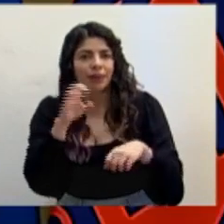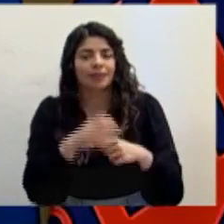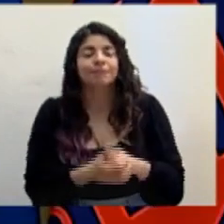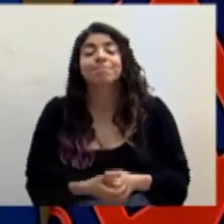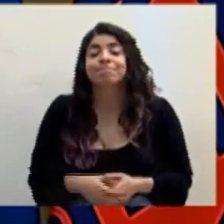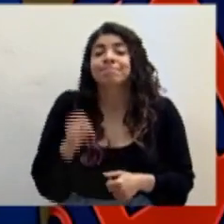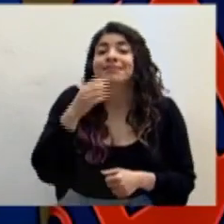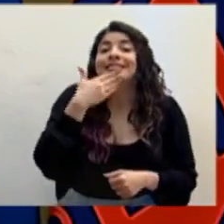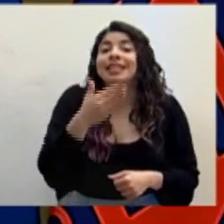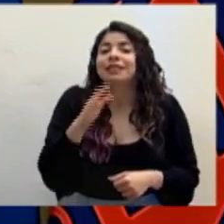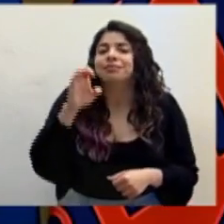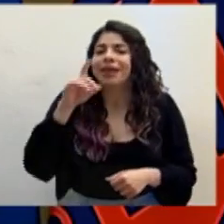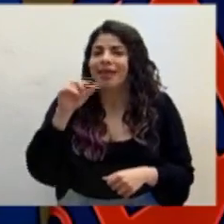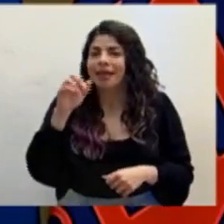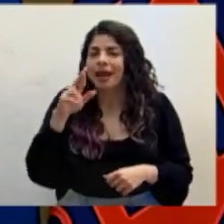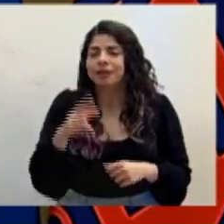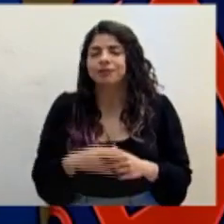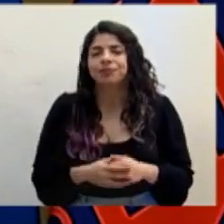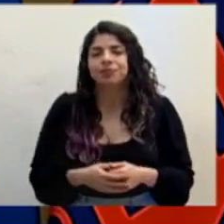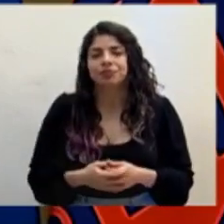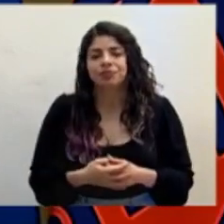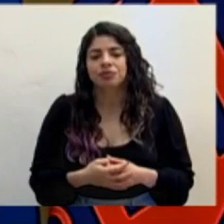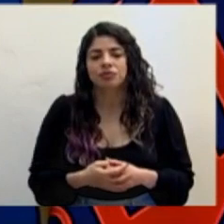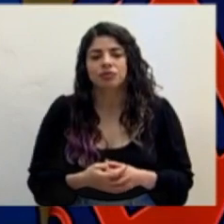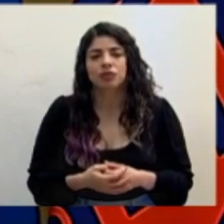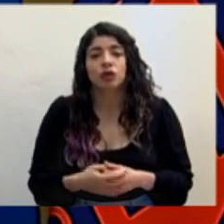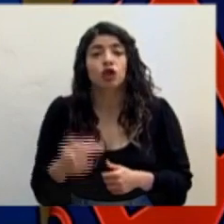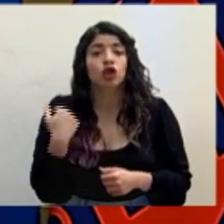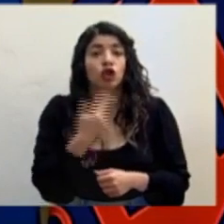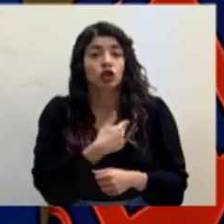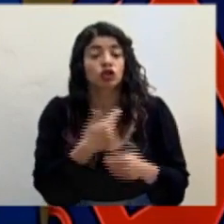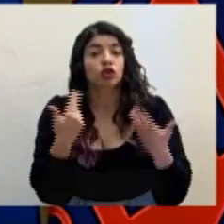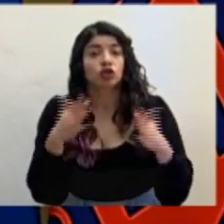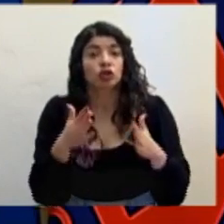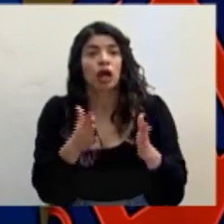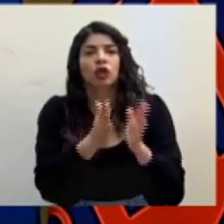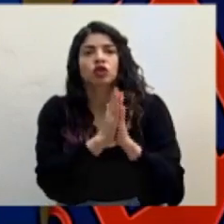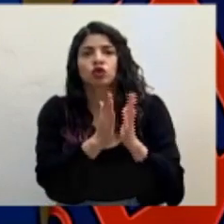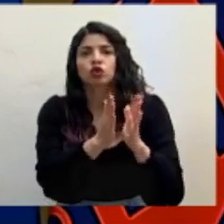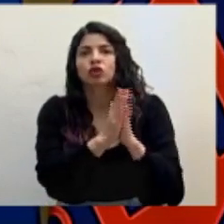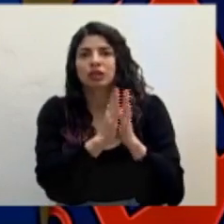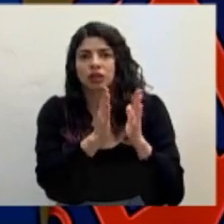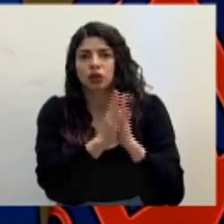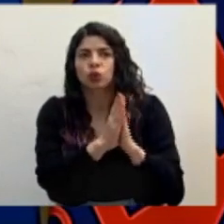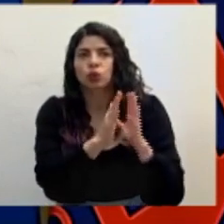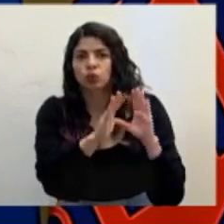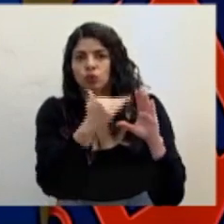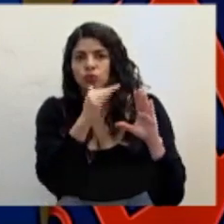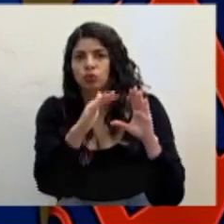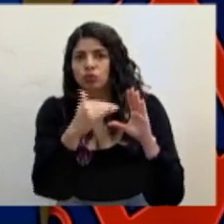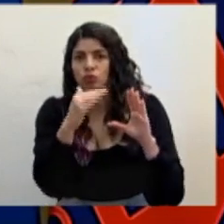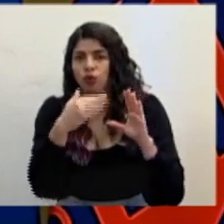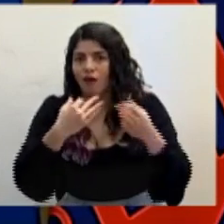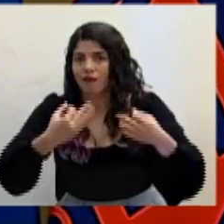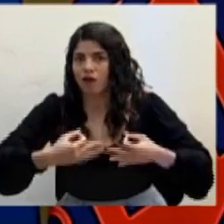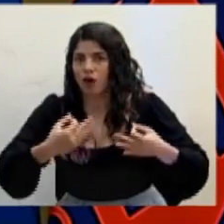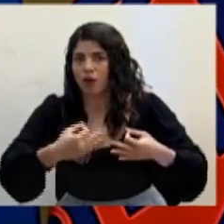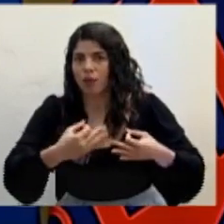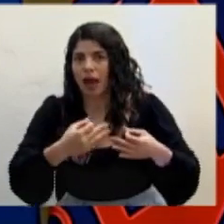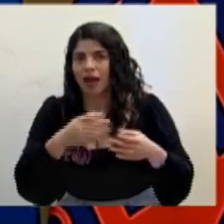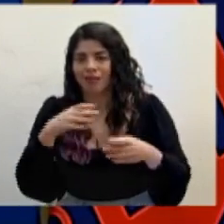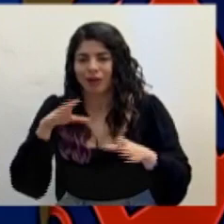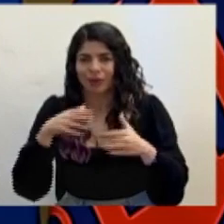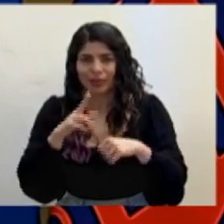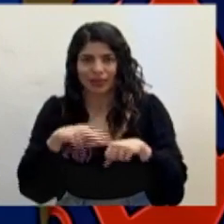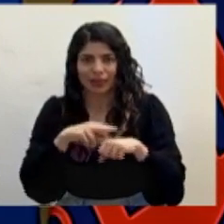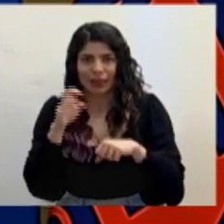Sí, gracias, don Edgar. Tenemos ya varias solicitudes específicas presentadas de manera formal en la Comisión